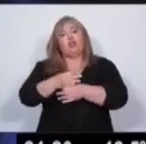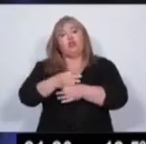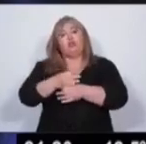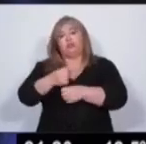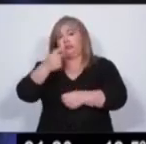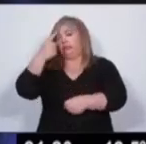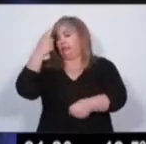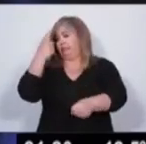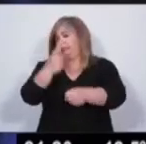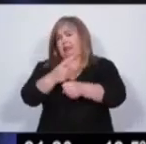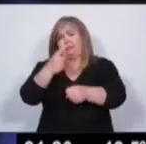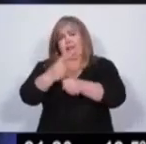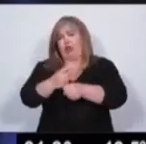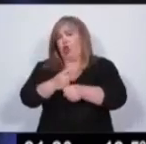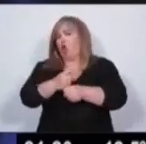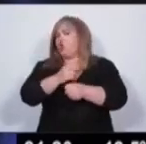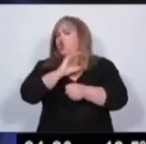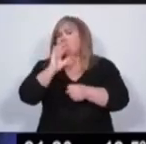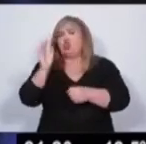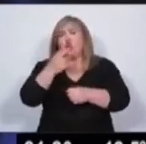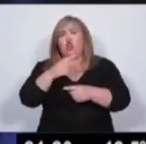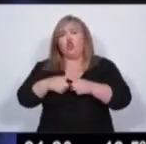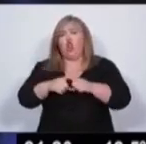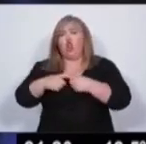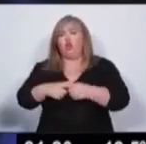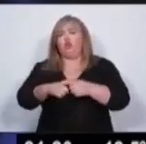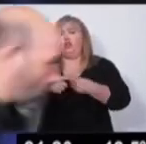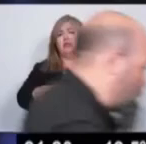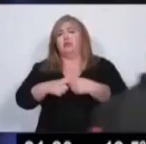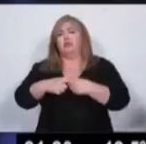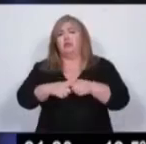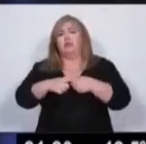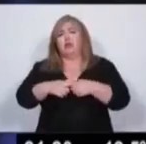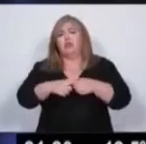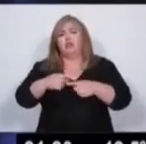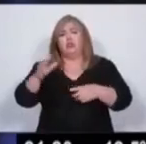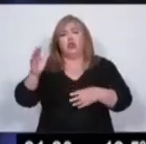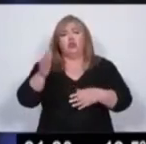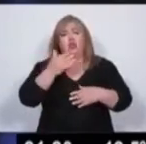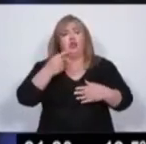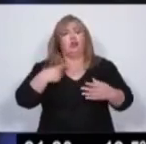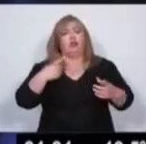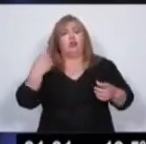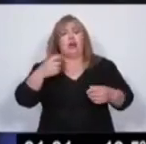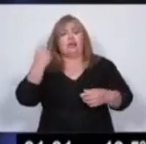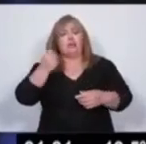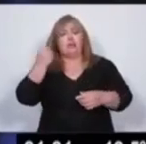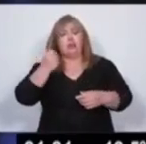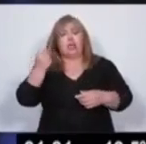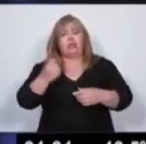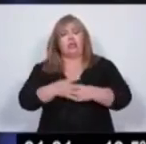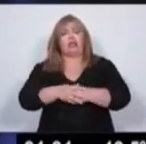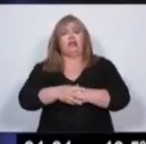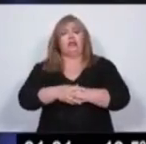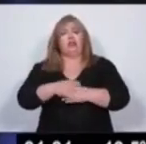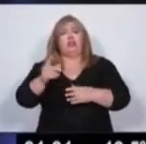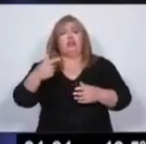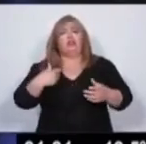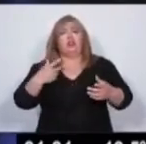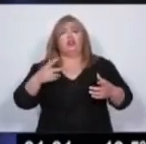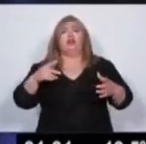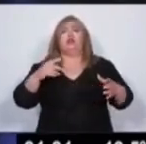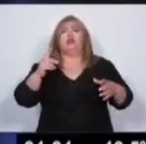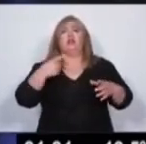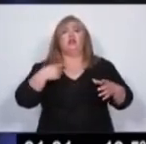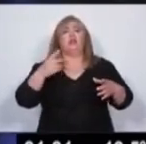de todo el arco político y eso se demuestra en las votaciones concretas en la legislatura que es donde se aprueban las partidas necesarias y para eso